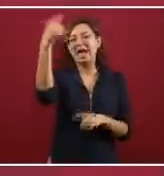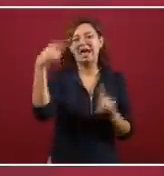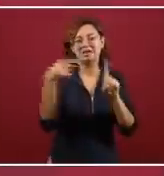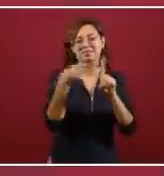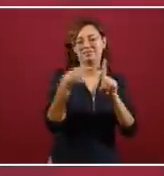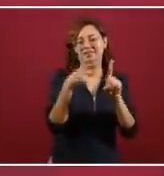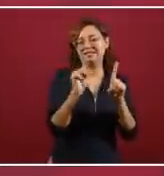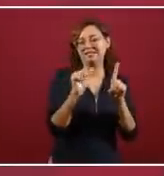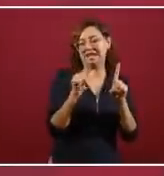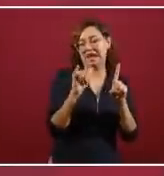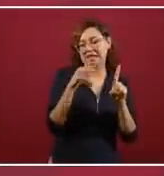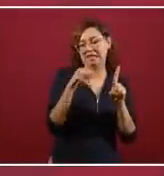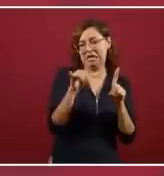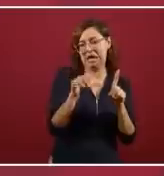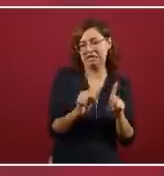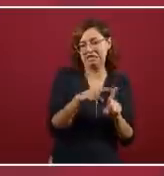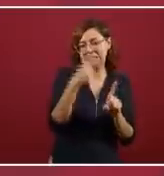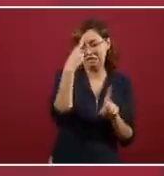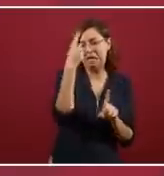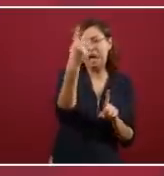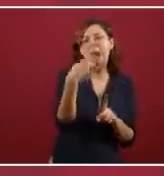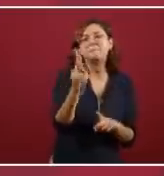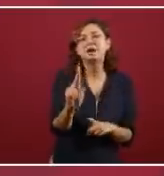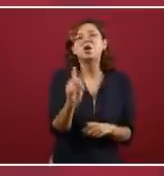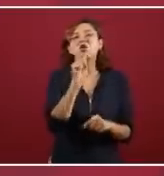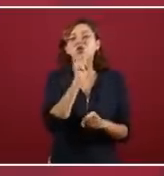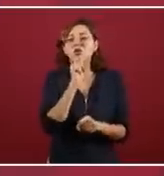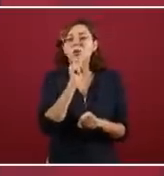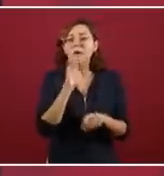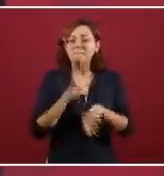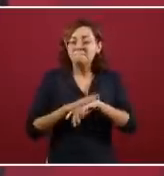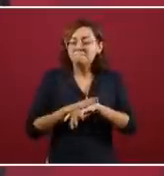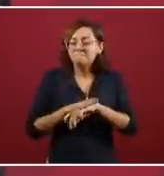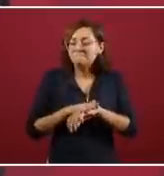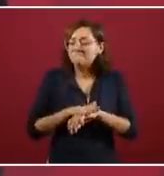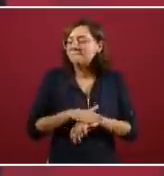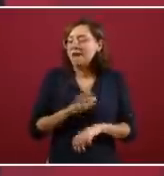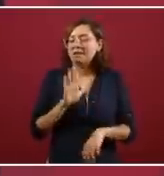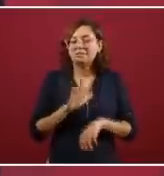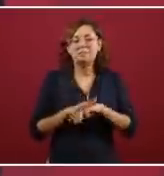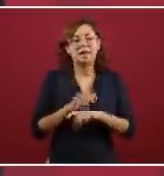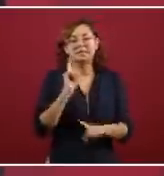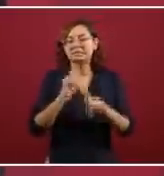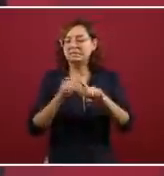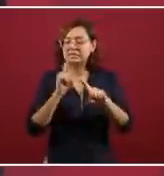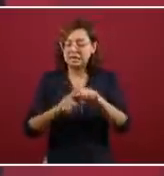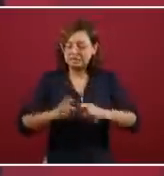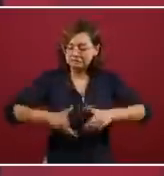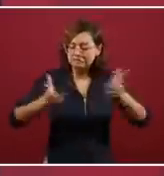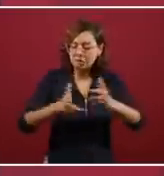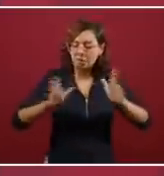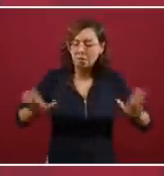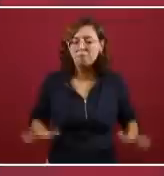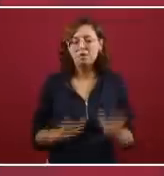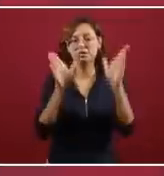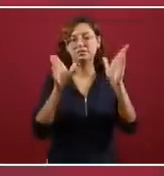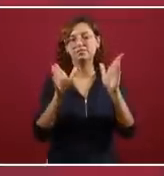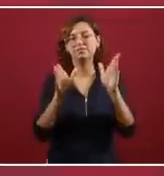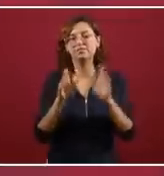el FOBAPROA lo aplicó Ernesto Zedillo.